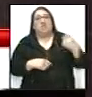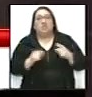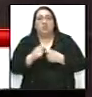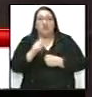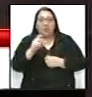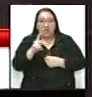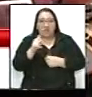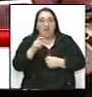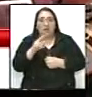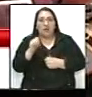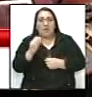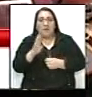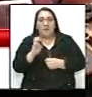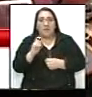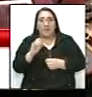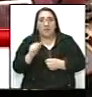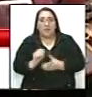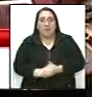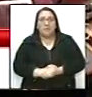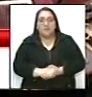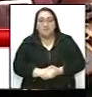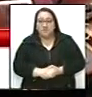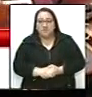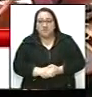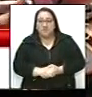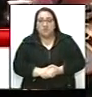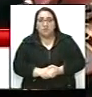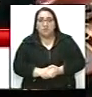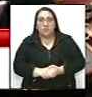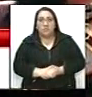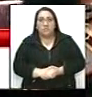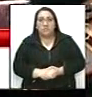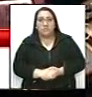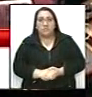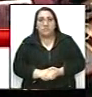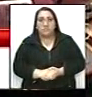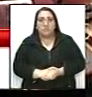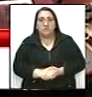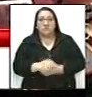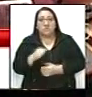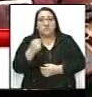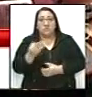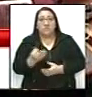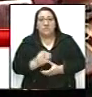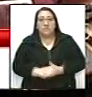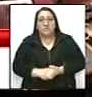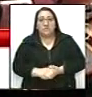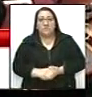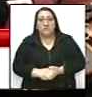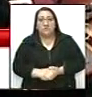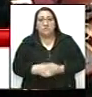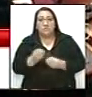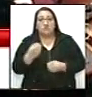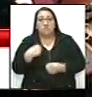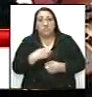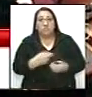Beteta. Congresista Beteta. Gracias, presidente. Sí, efectivamente, como